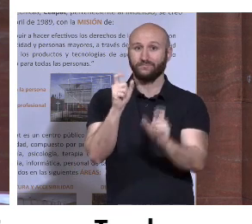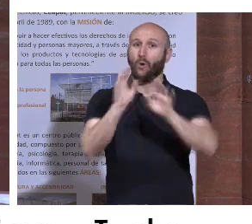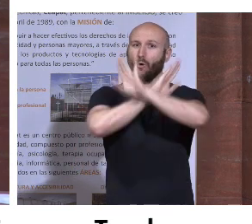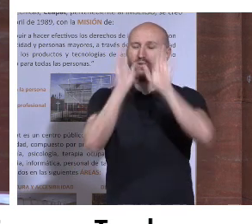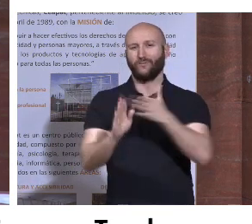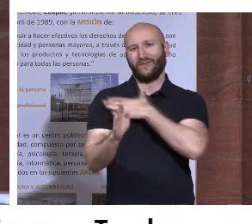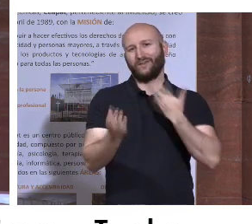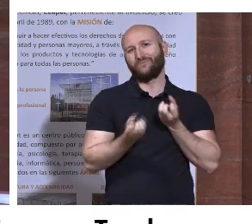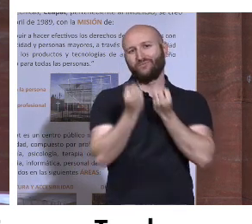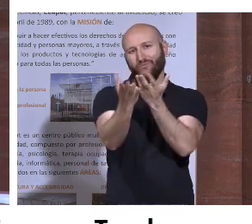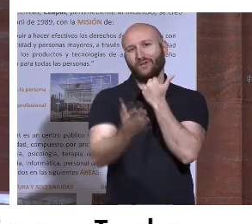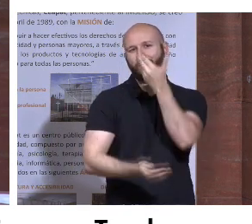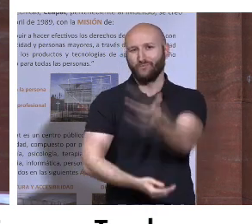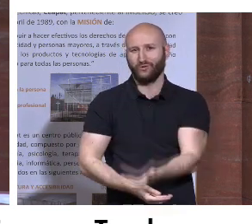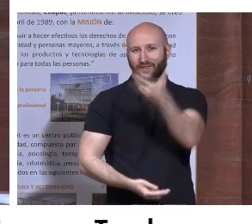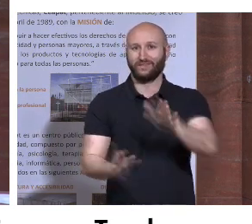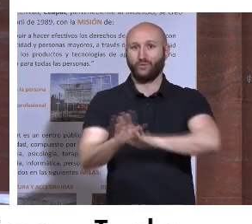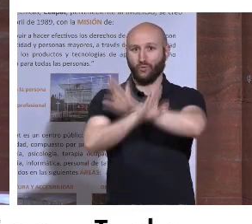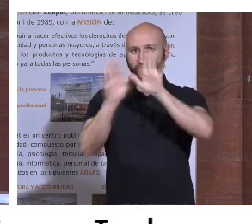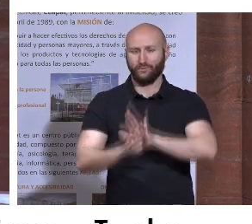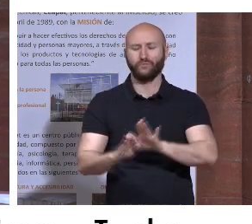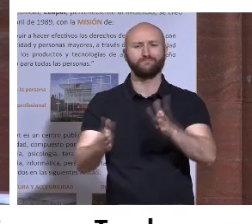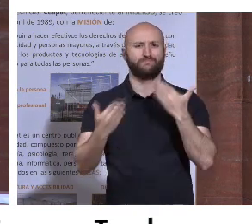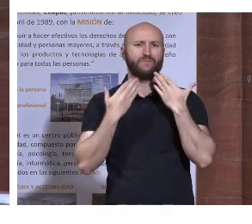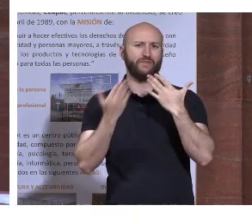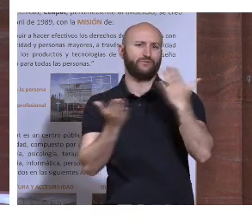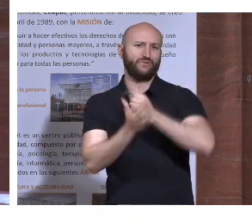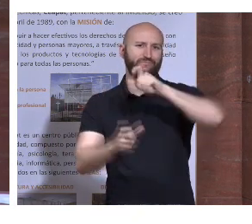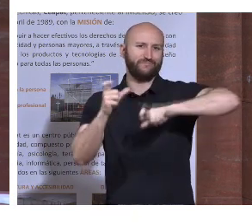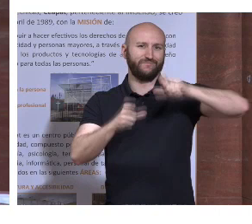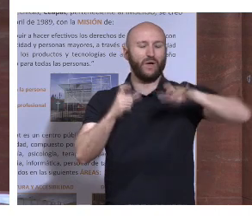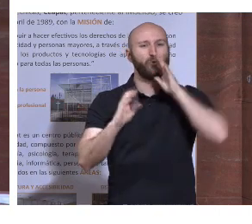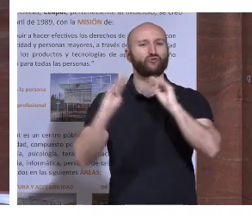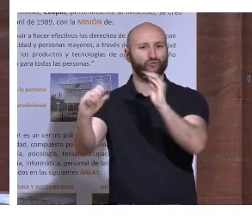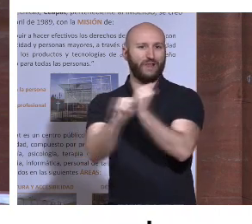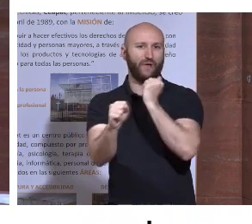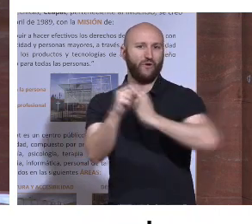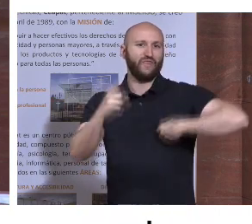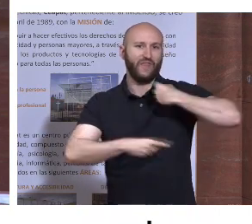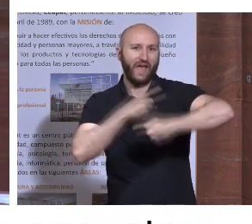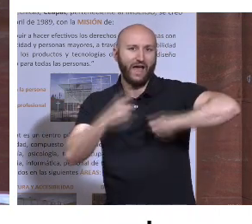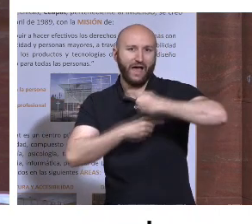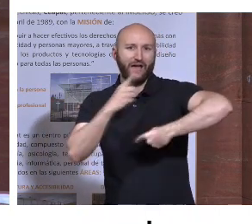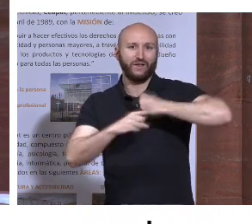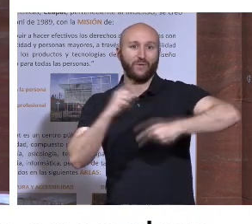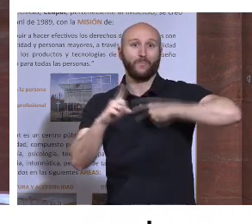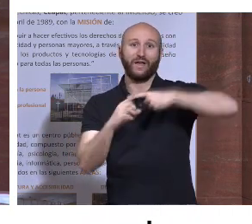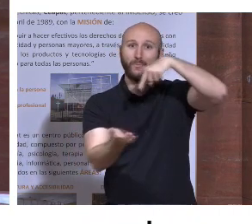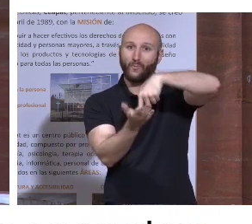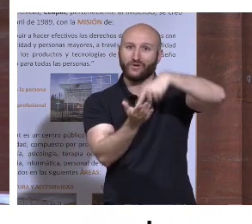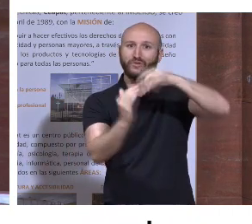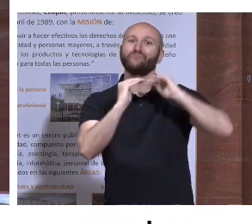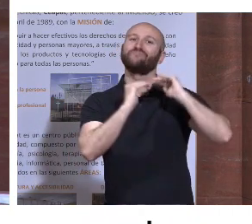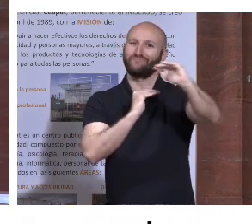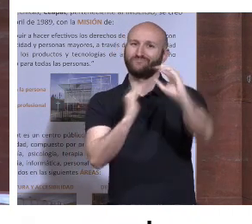un mensaje esencial. Gracias a todas las personas que con vuestro trabajo diario, e impuestos, sostenéis la misión del